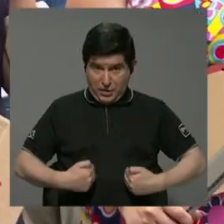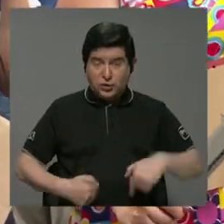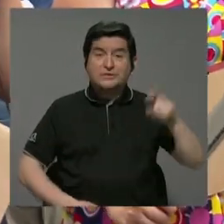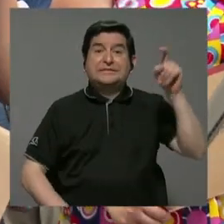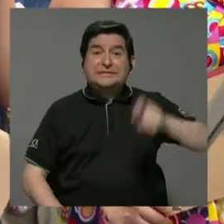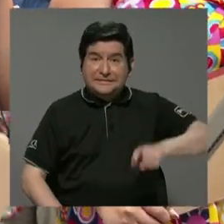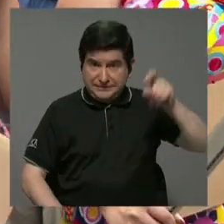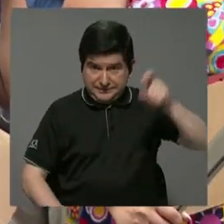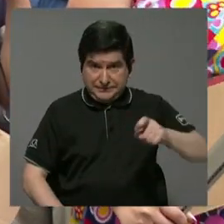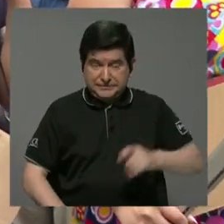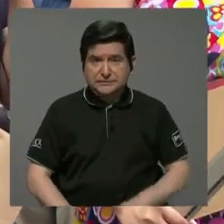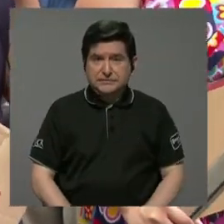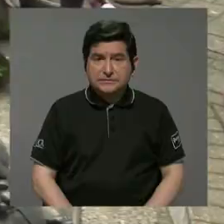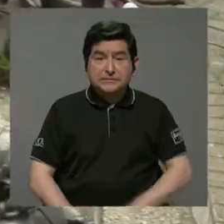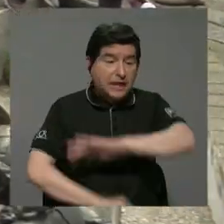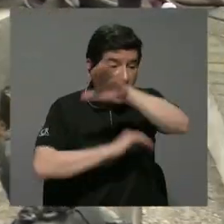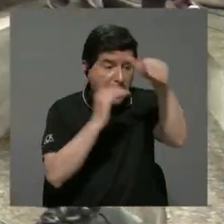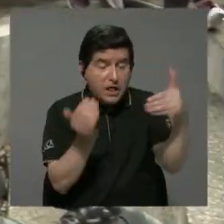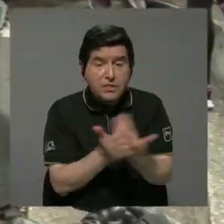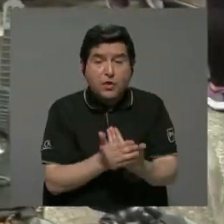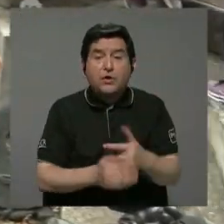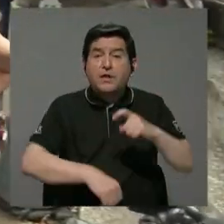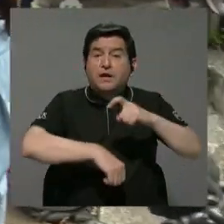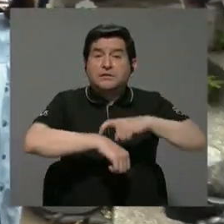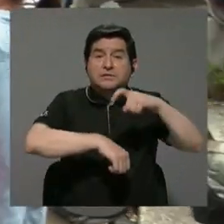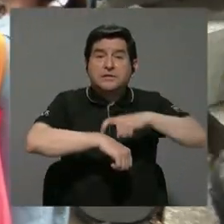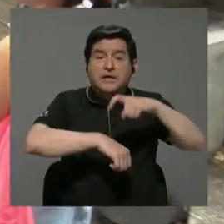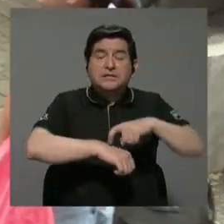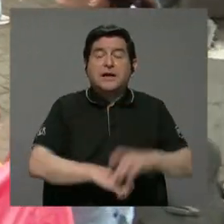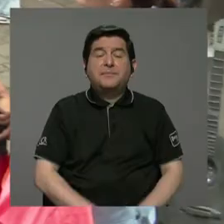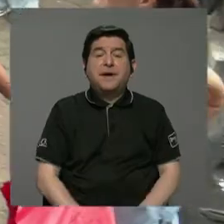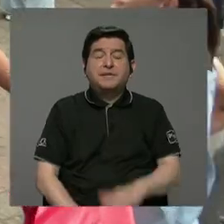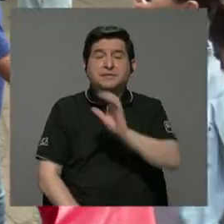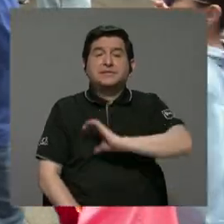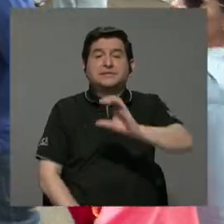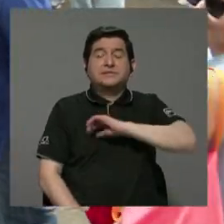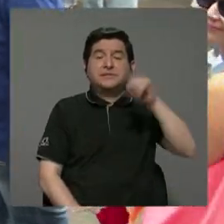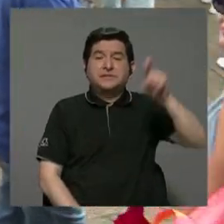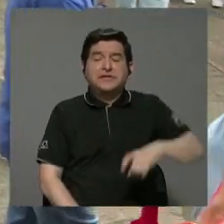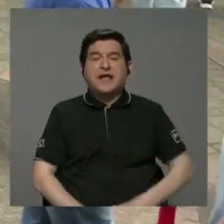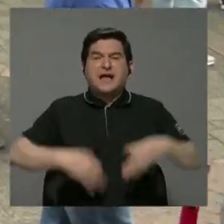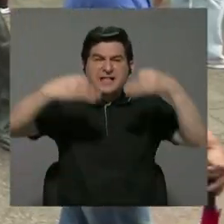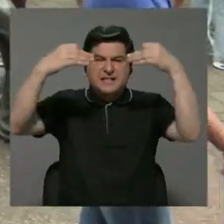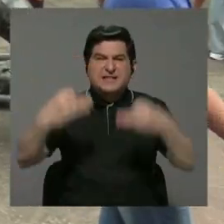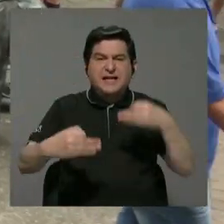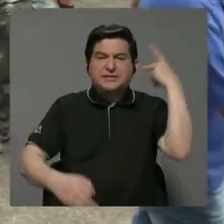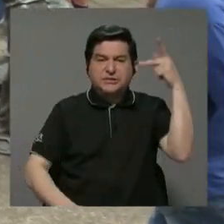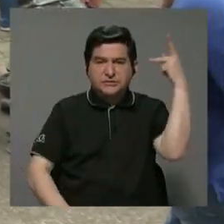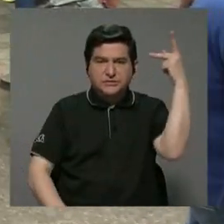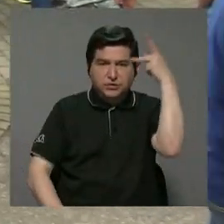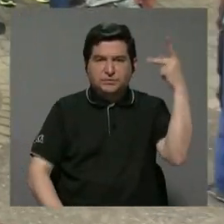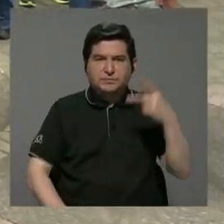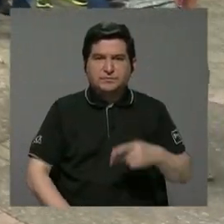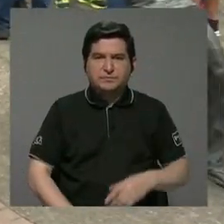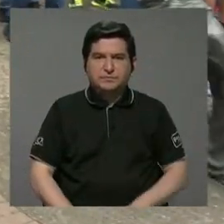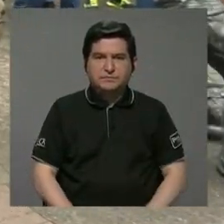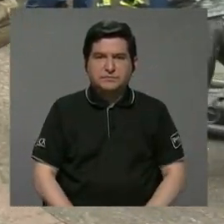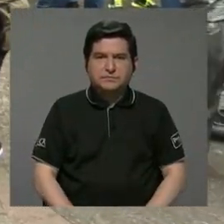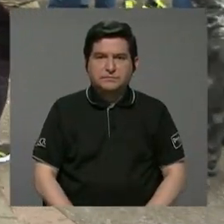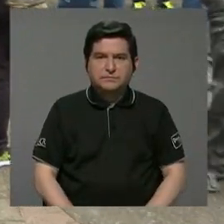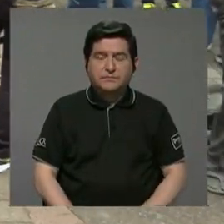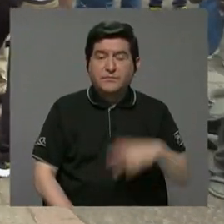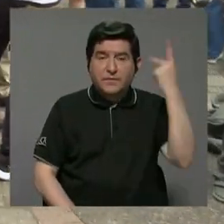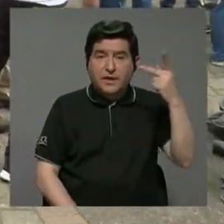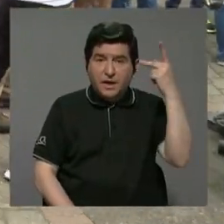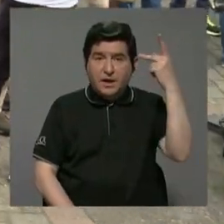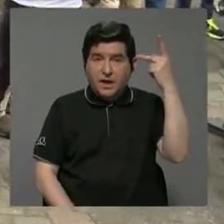necesita que todas esas etapas sean etapas de calidad, y para eso se necesita decisión política. El